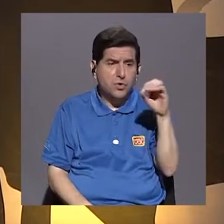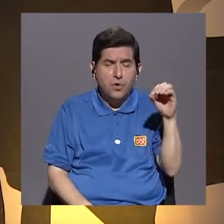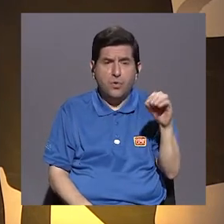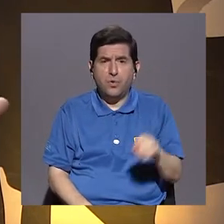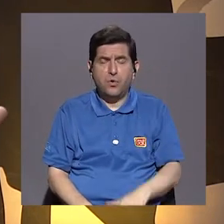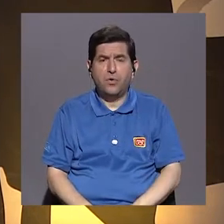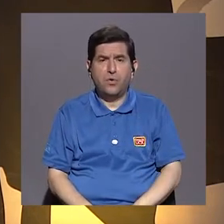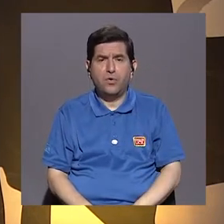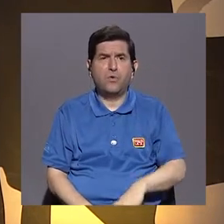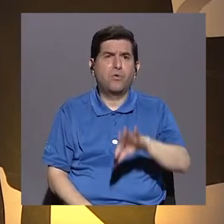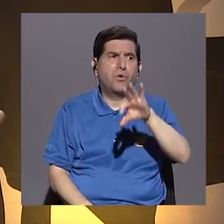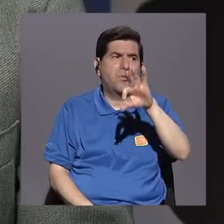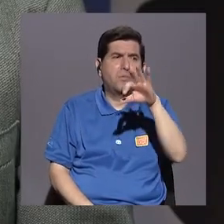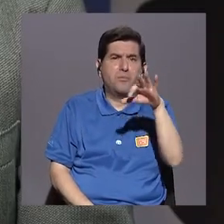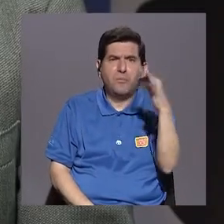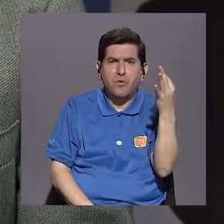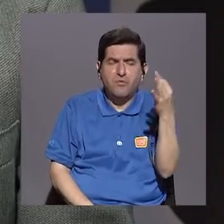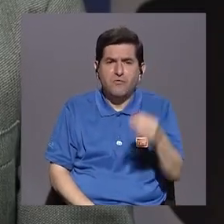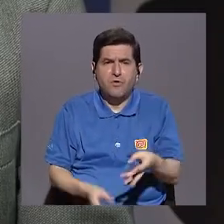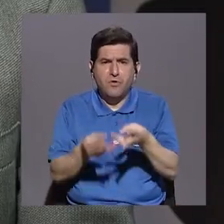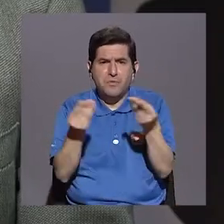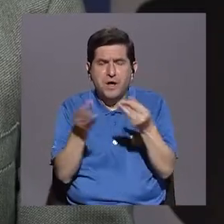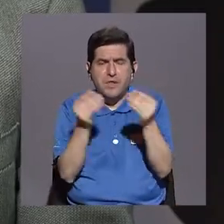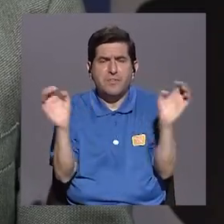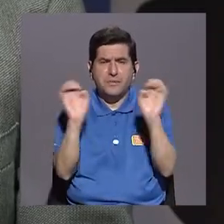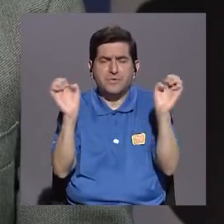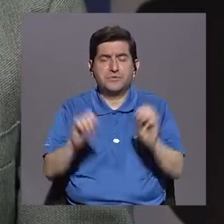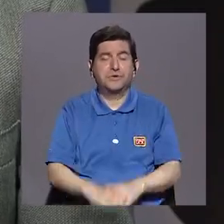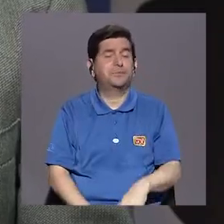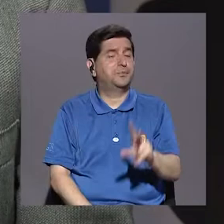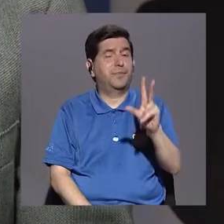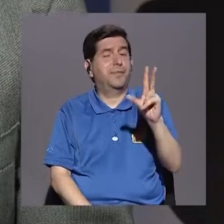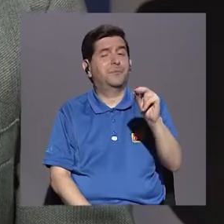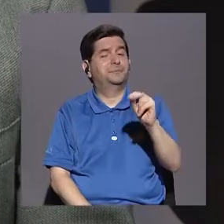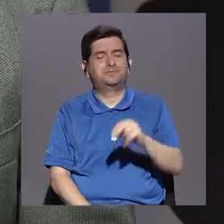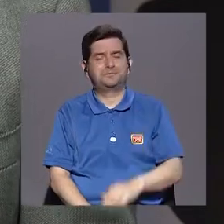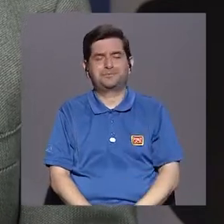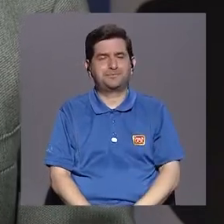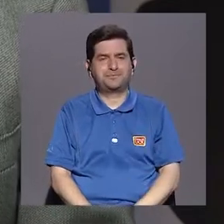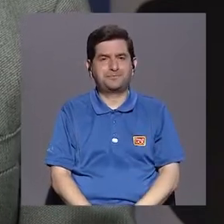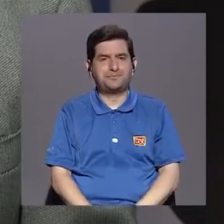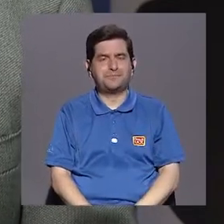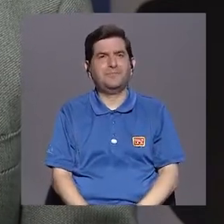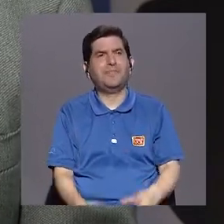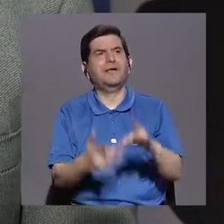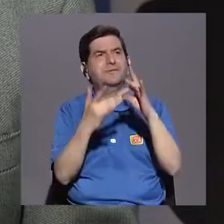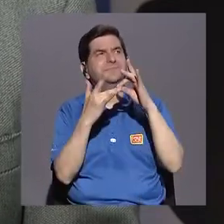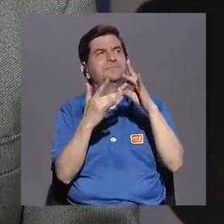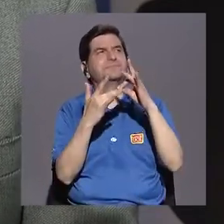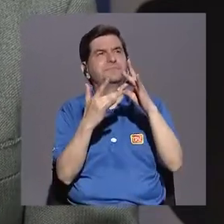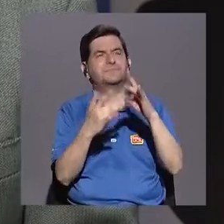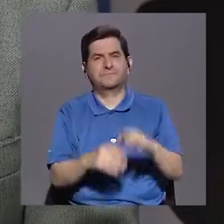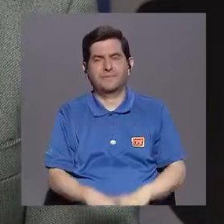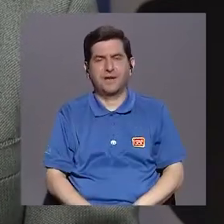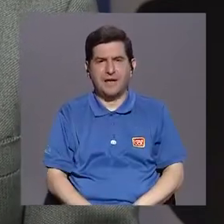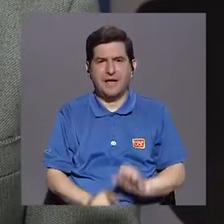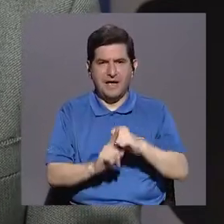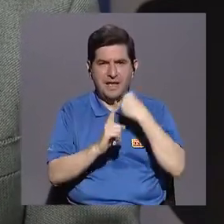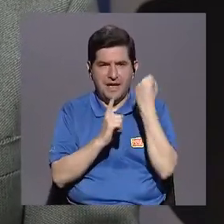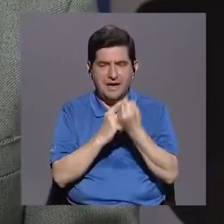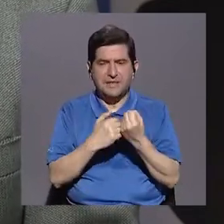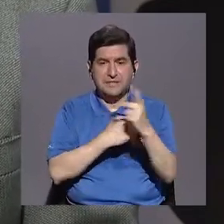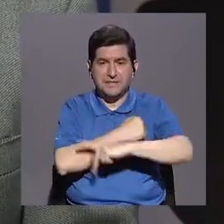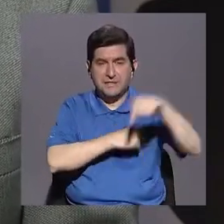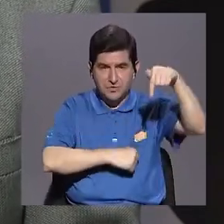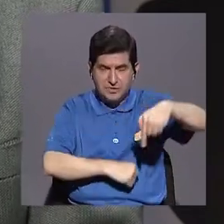como vehículo de producción no no y sobre todo en el escenario de este